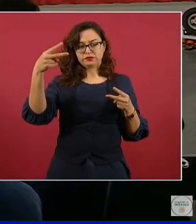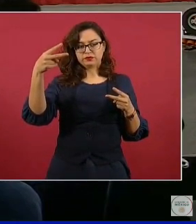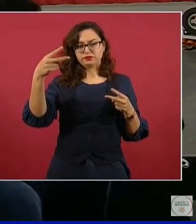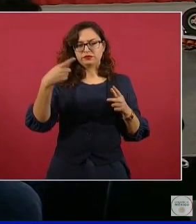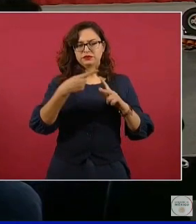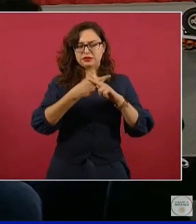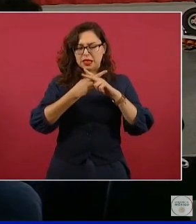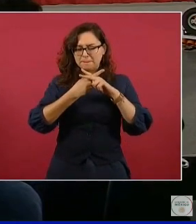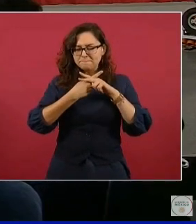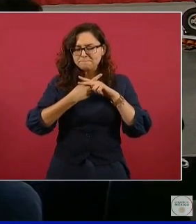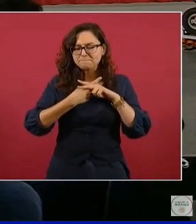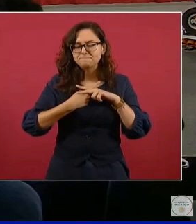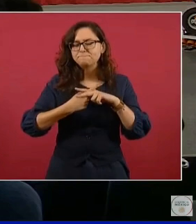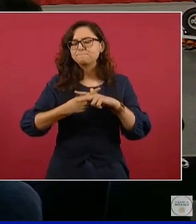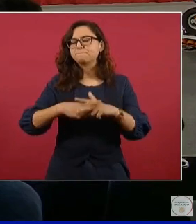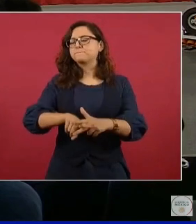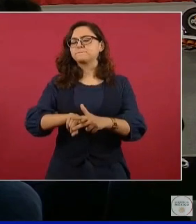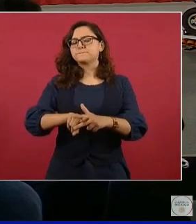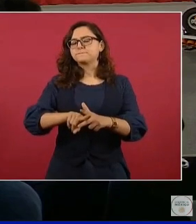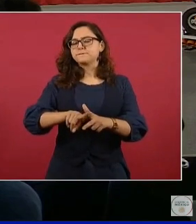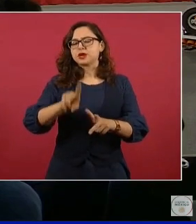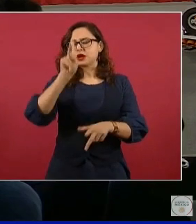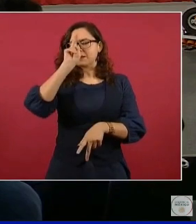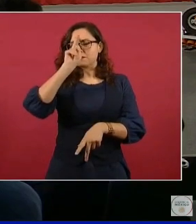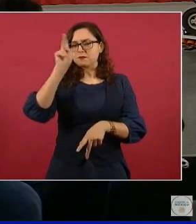¿Dónde empieza?